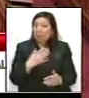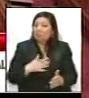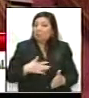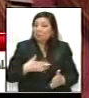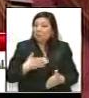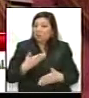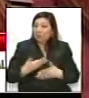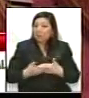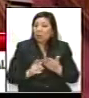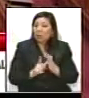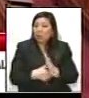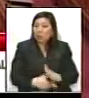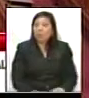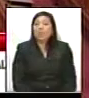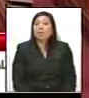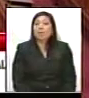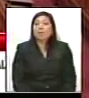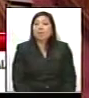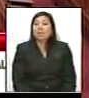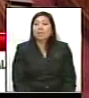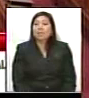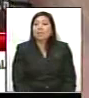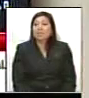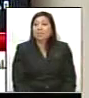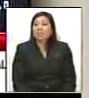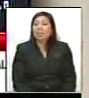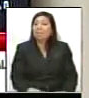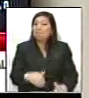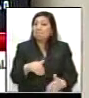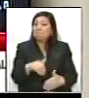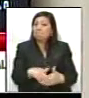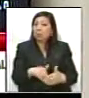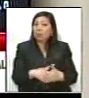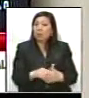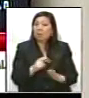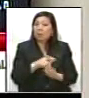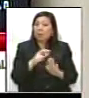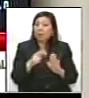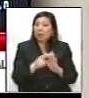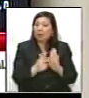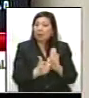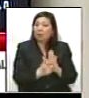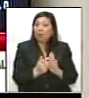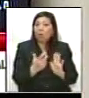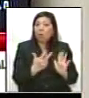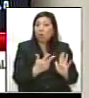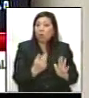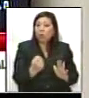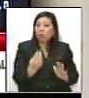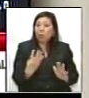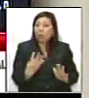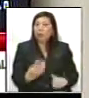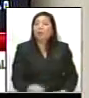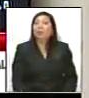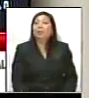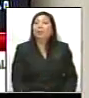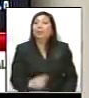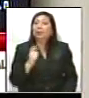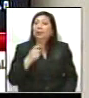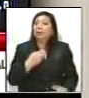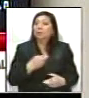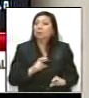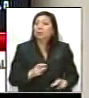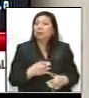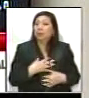luego de ello llevarse a cabo la votación del proyecto de ley 11 84 que propone declarar de necesidad pública